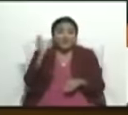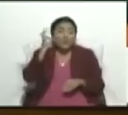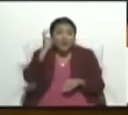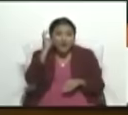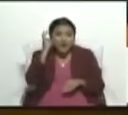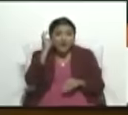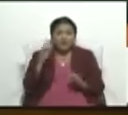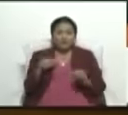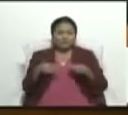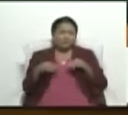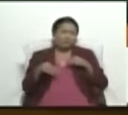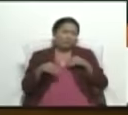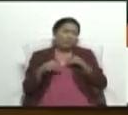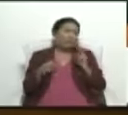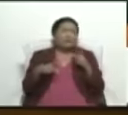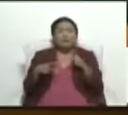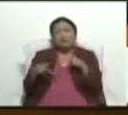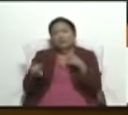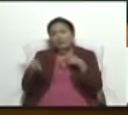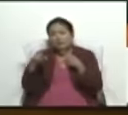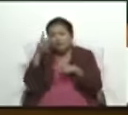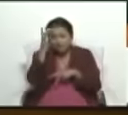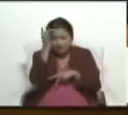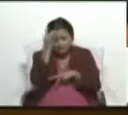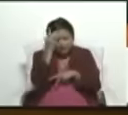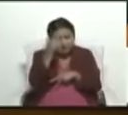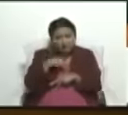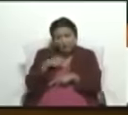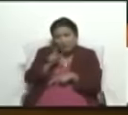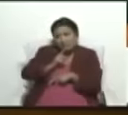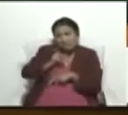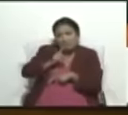de desvirtuar su participación.